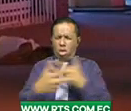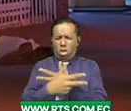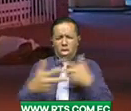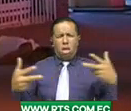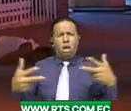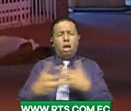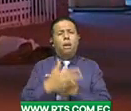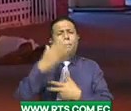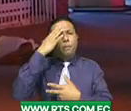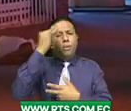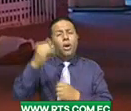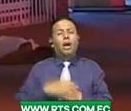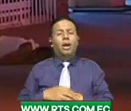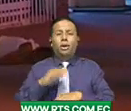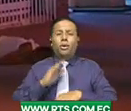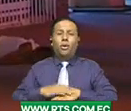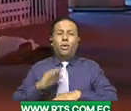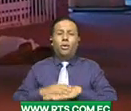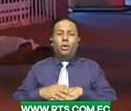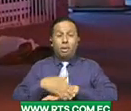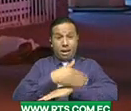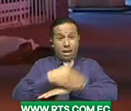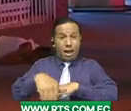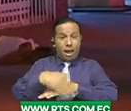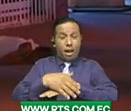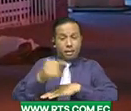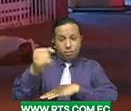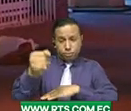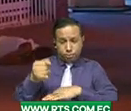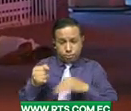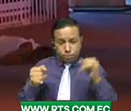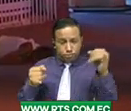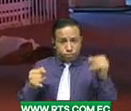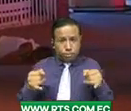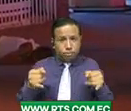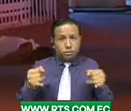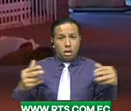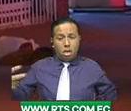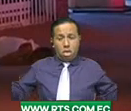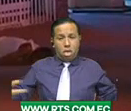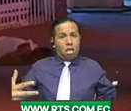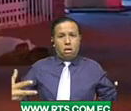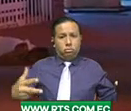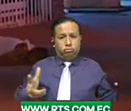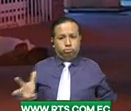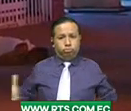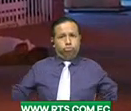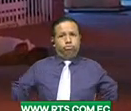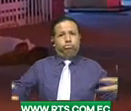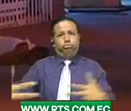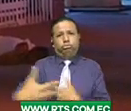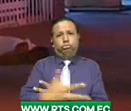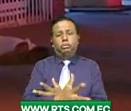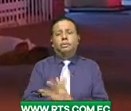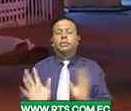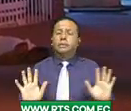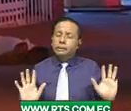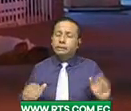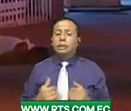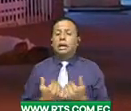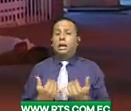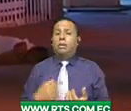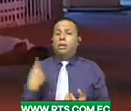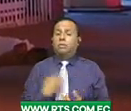han acordonado, como ya dije, la zona, entonces la avenida y Casa Cornejo. En todo caso, nosotros lo que estamos